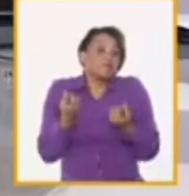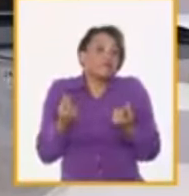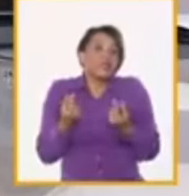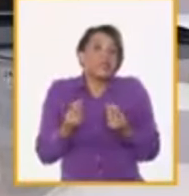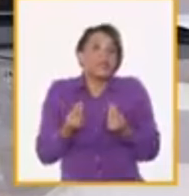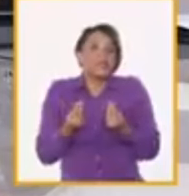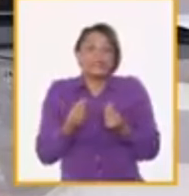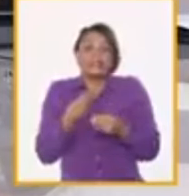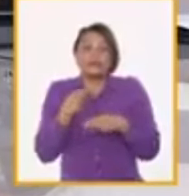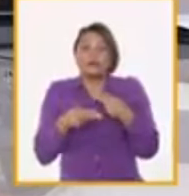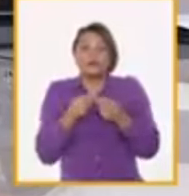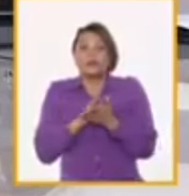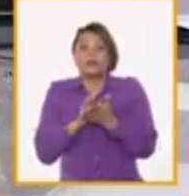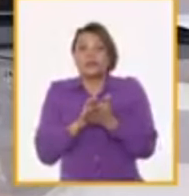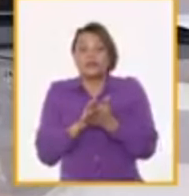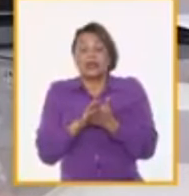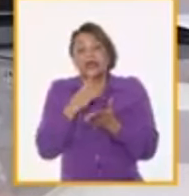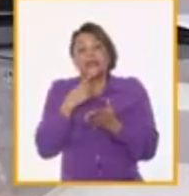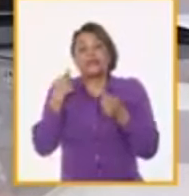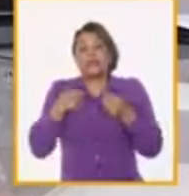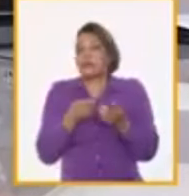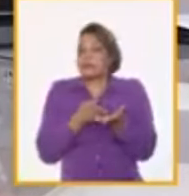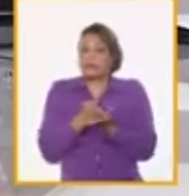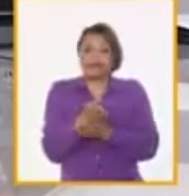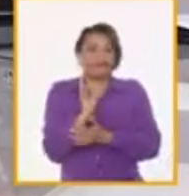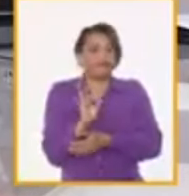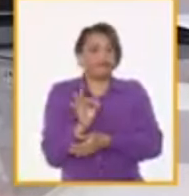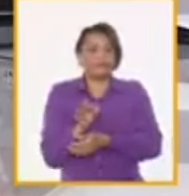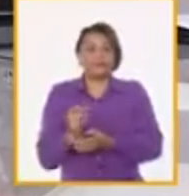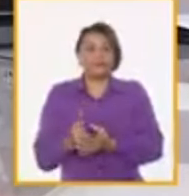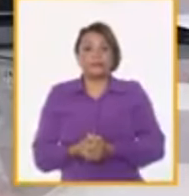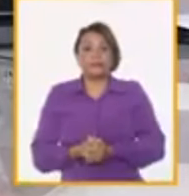Randy, que tenemos en el país